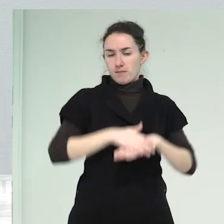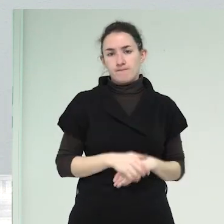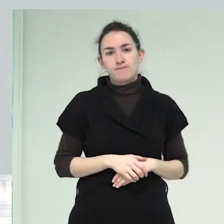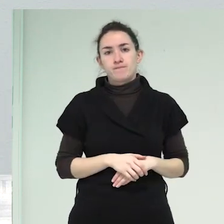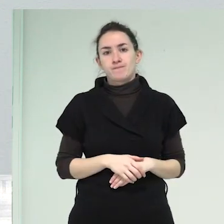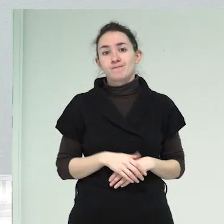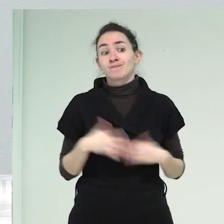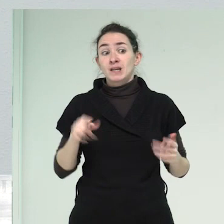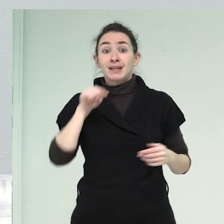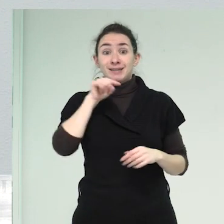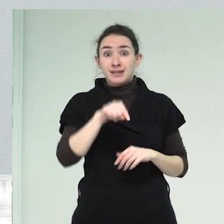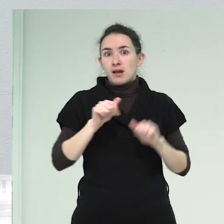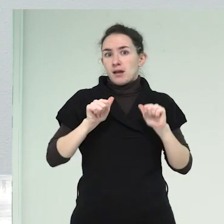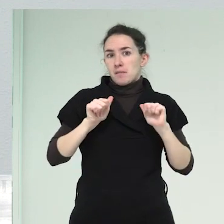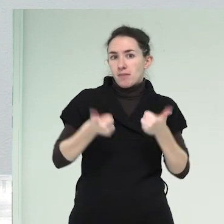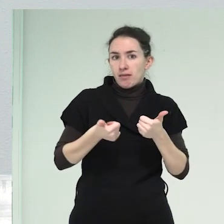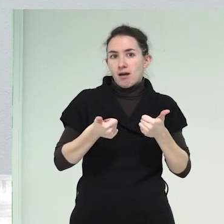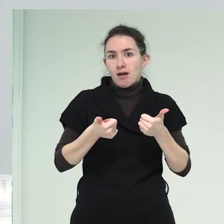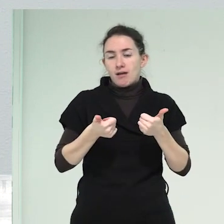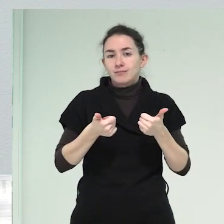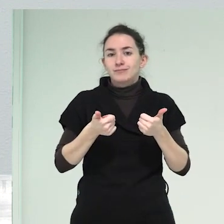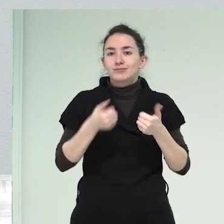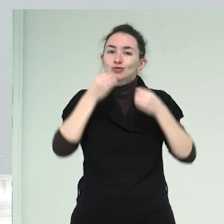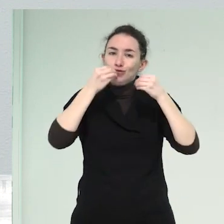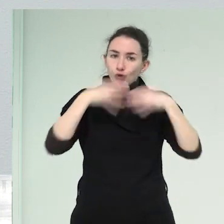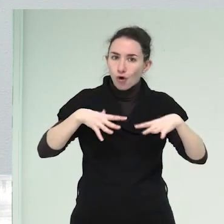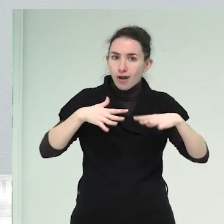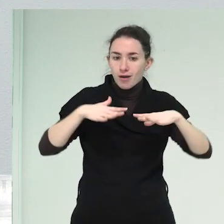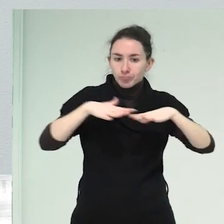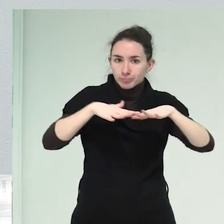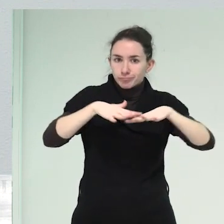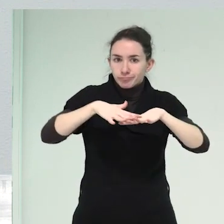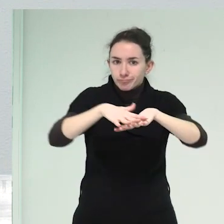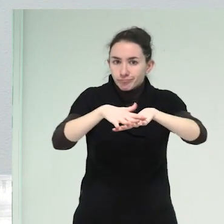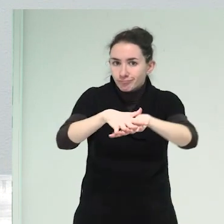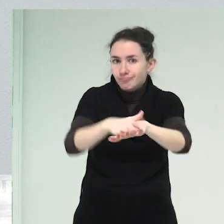por ahí empieza toda a tejerse también esa historia